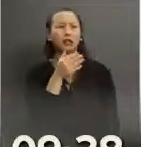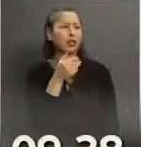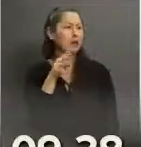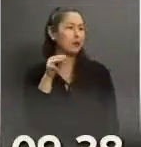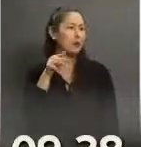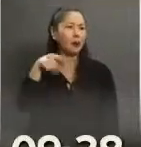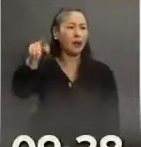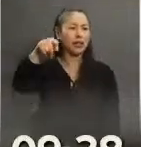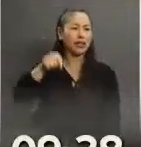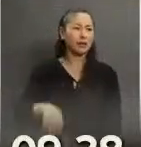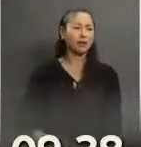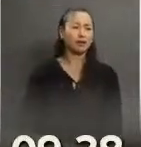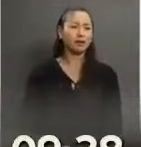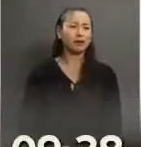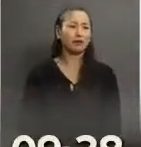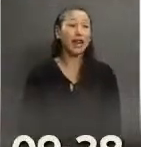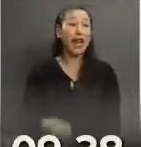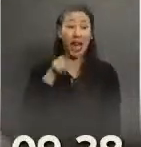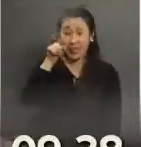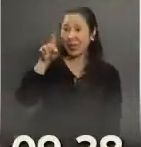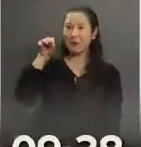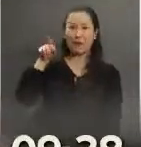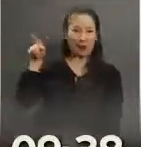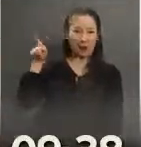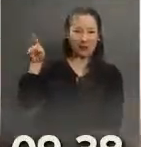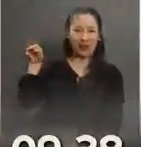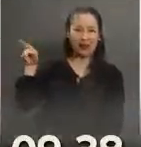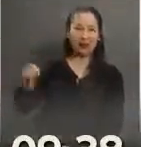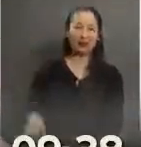Ahí está. Gabriel. Ahí está mi mamá.